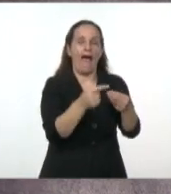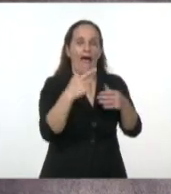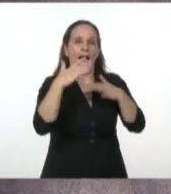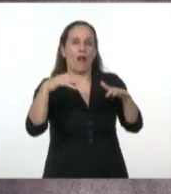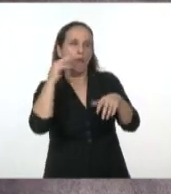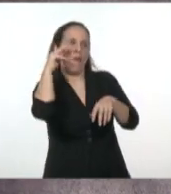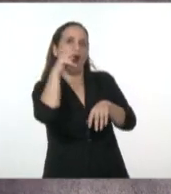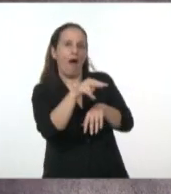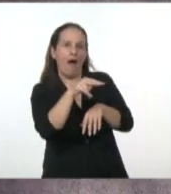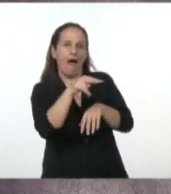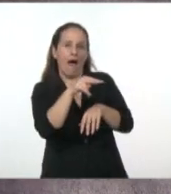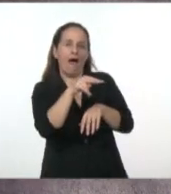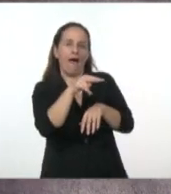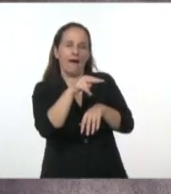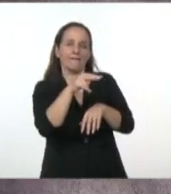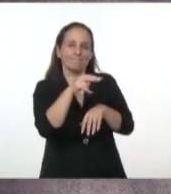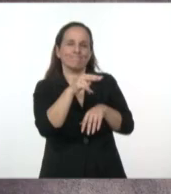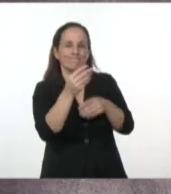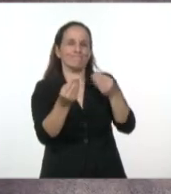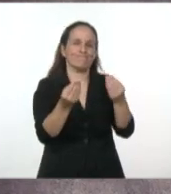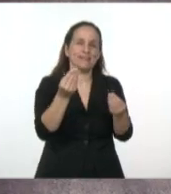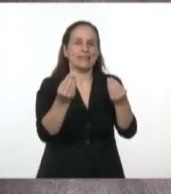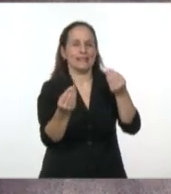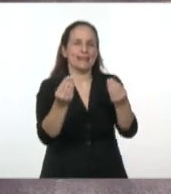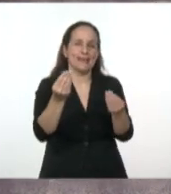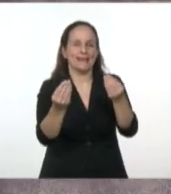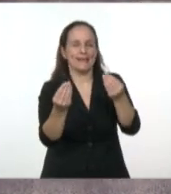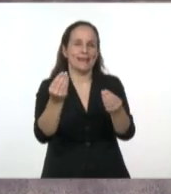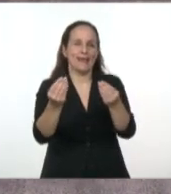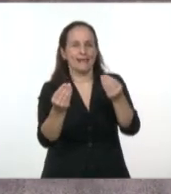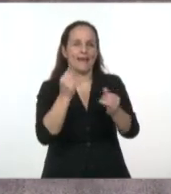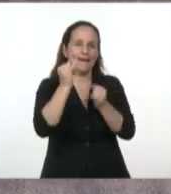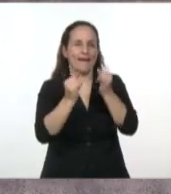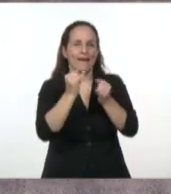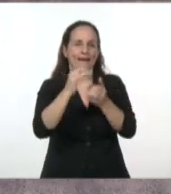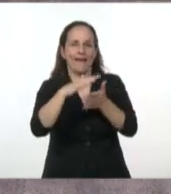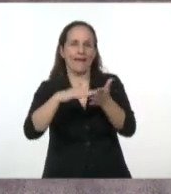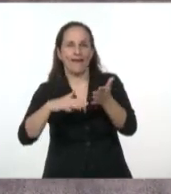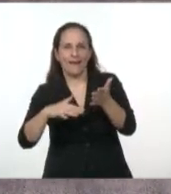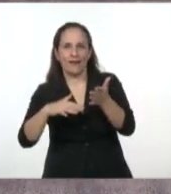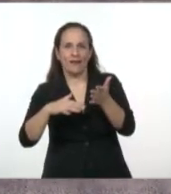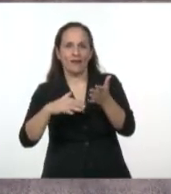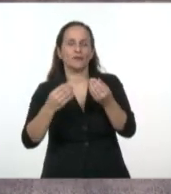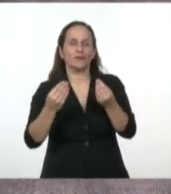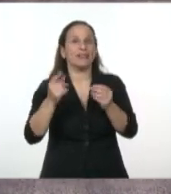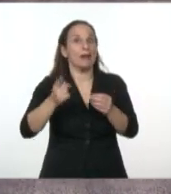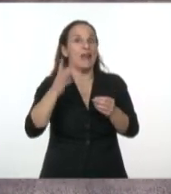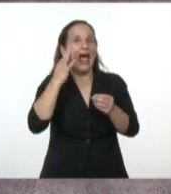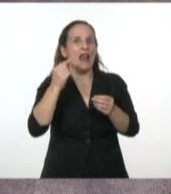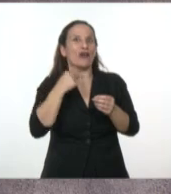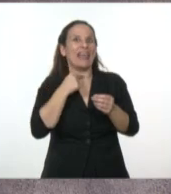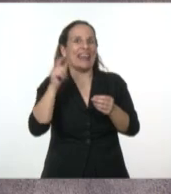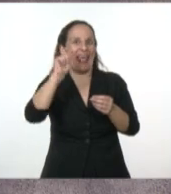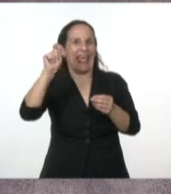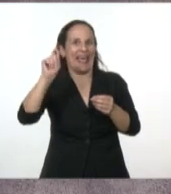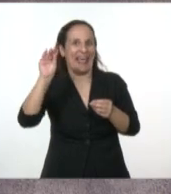a desarmarlo, ¿no? Y terminamos llegando también a algo que quería poner acá,